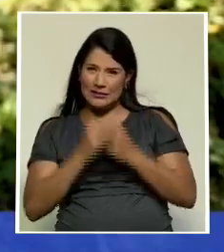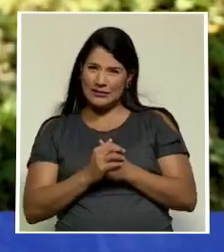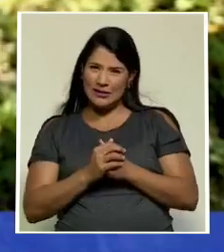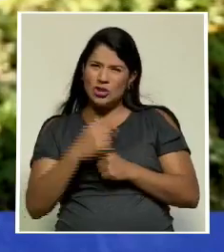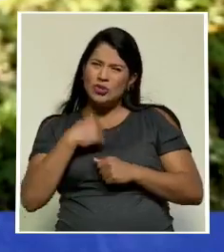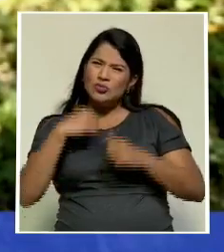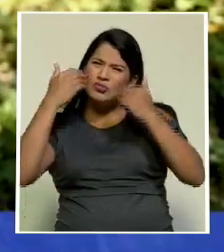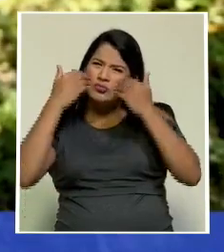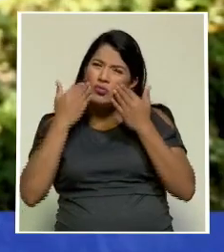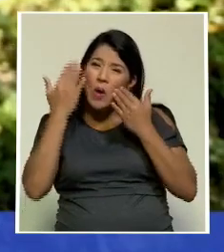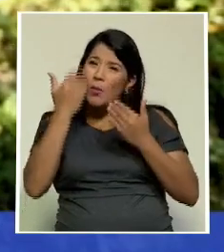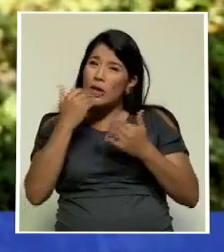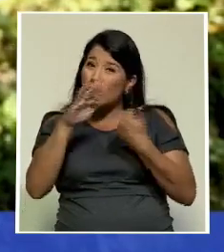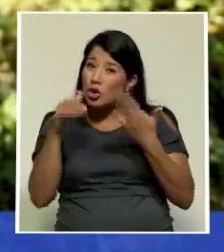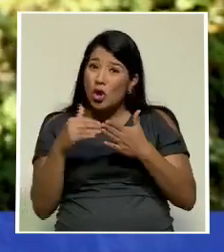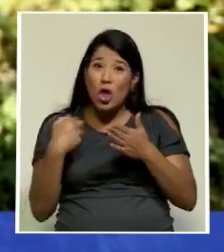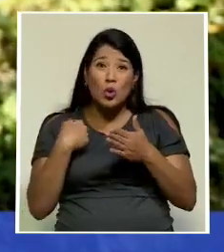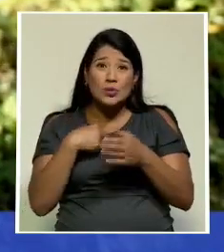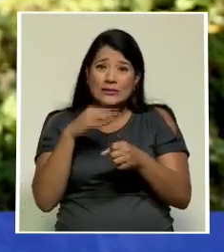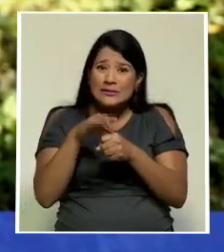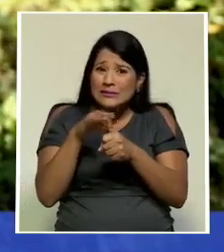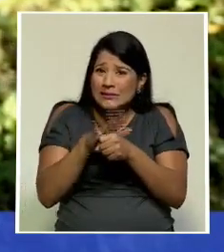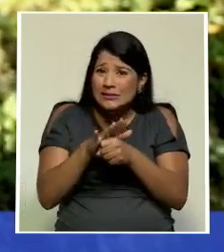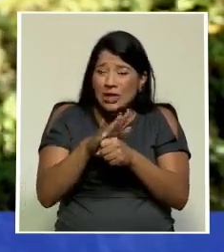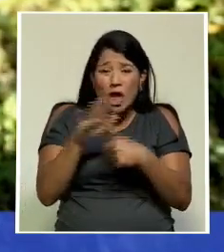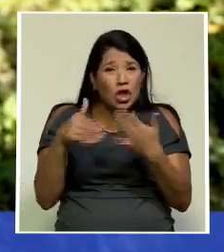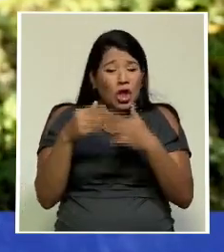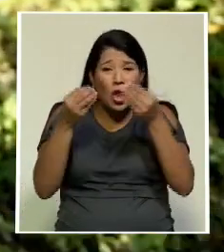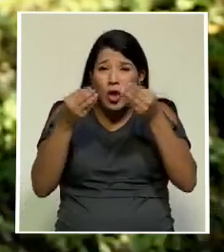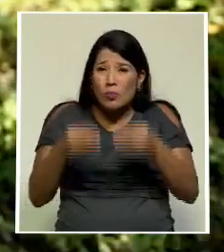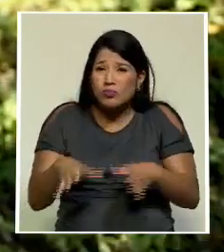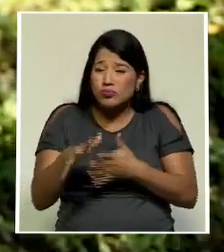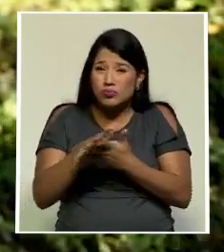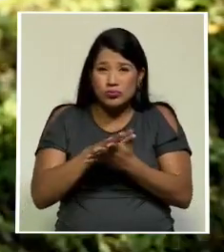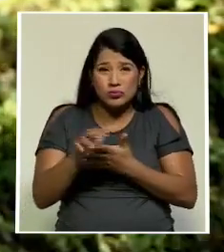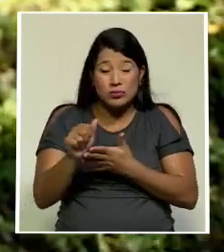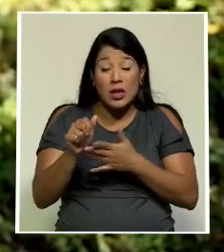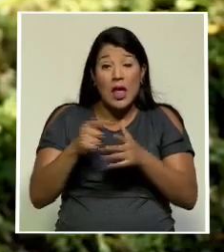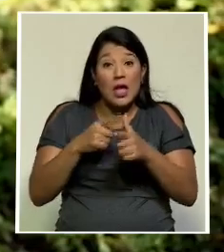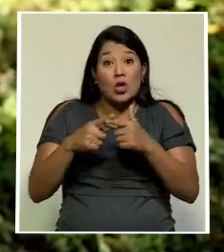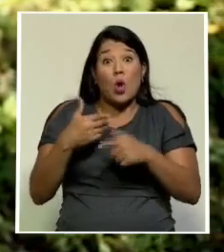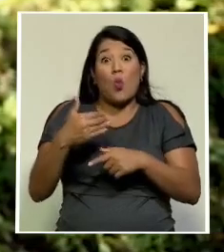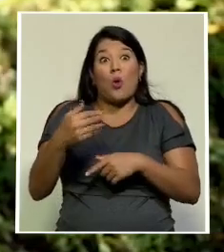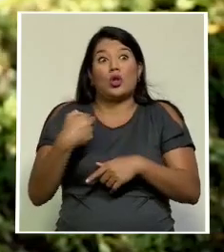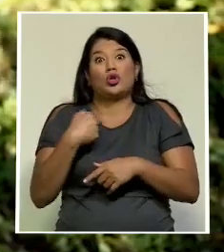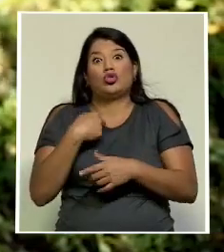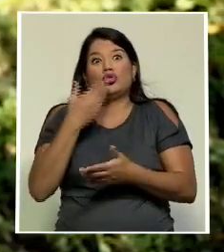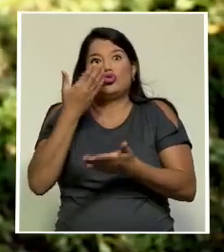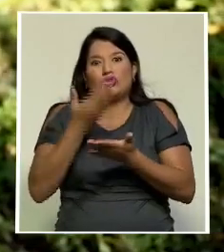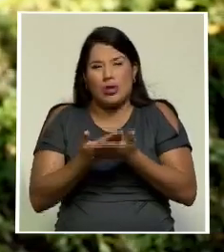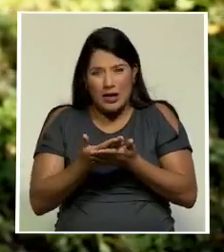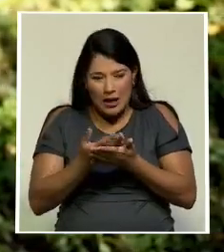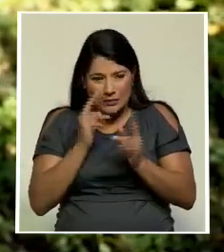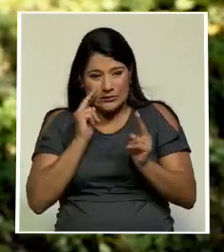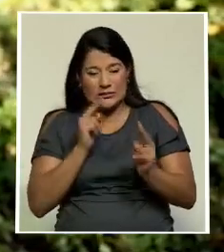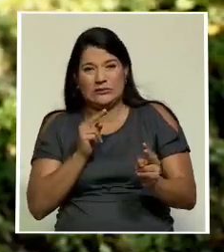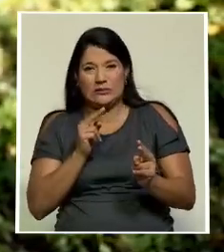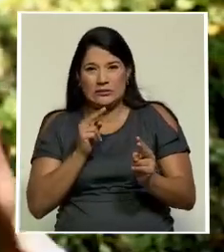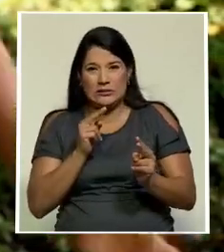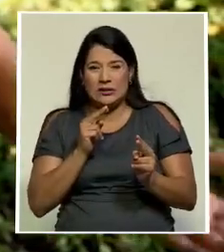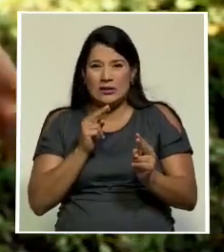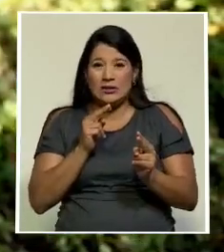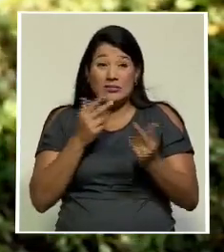porque todas nuestras siembras se fue todo. Entonces, cuando nosotros llegamos a la parcela nos acordamos. Aquí